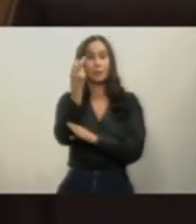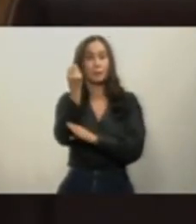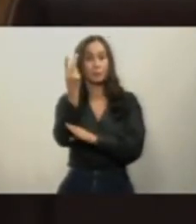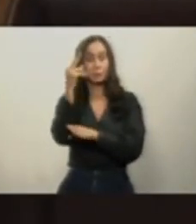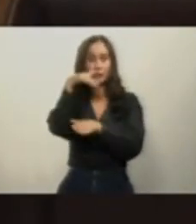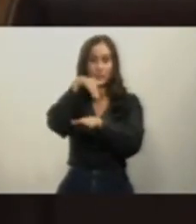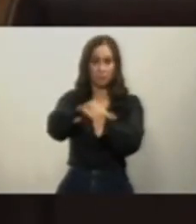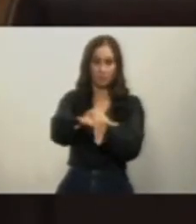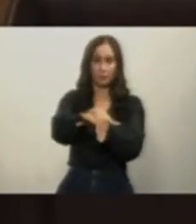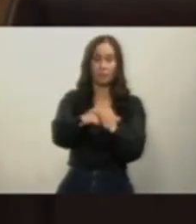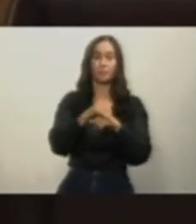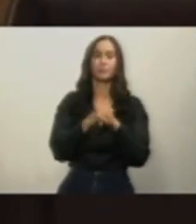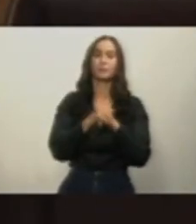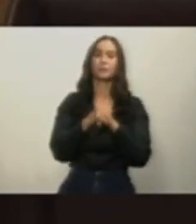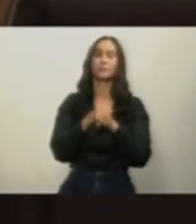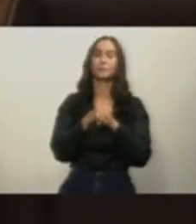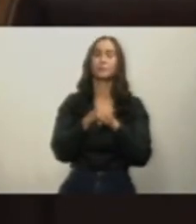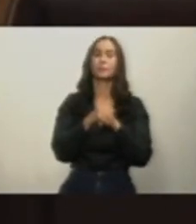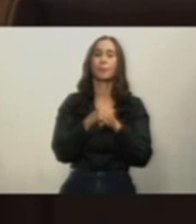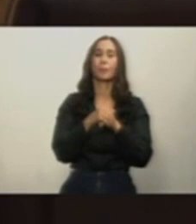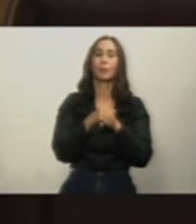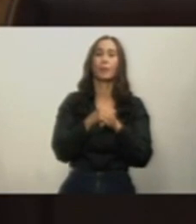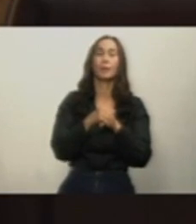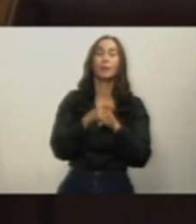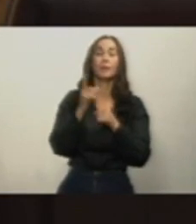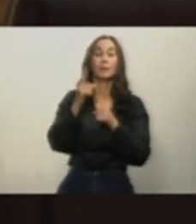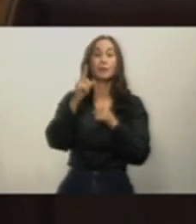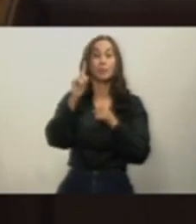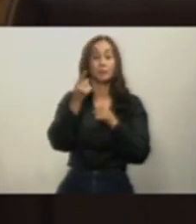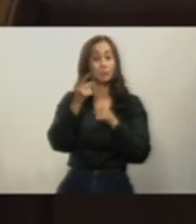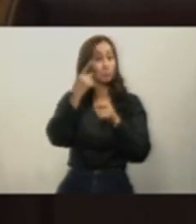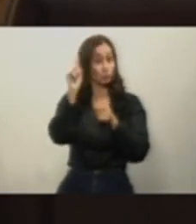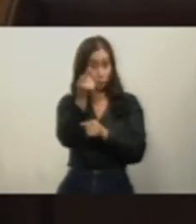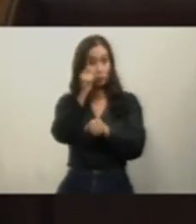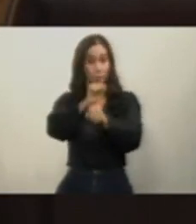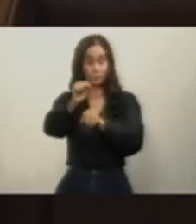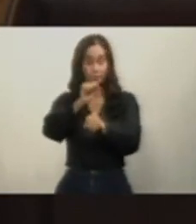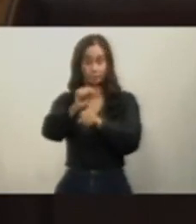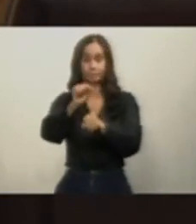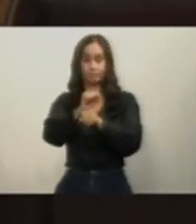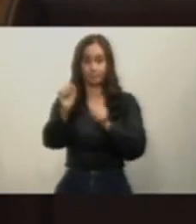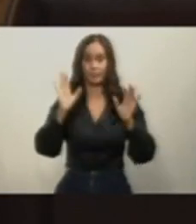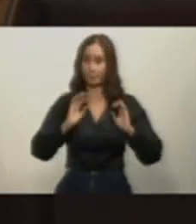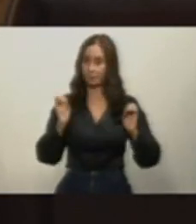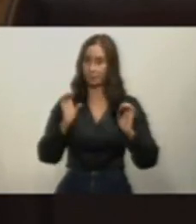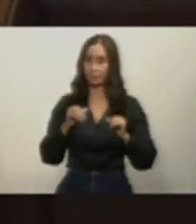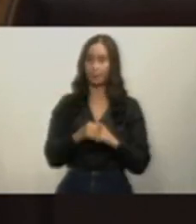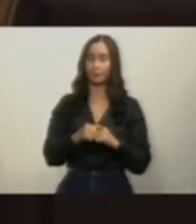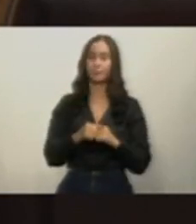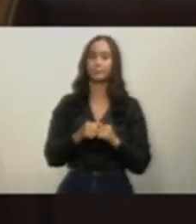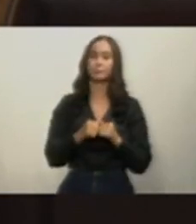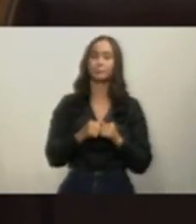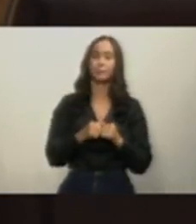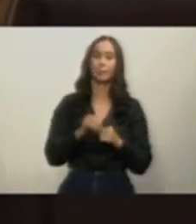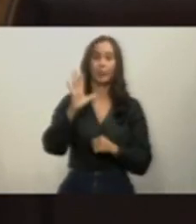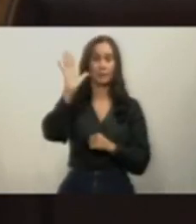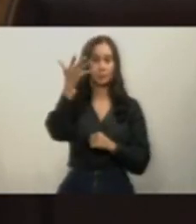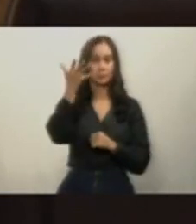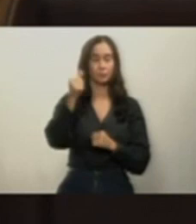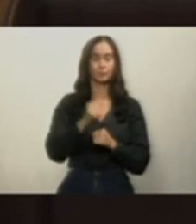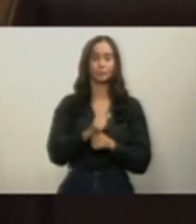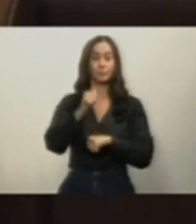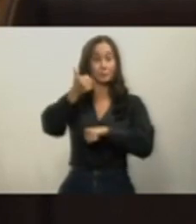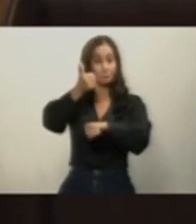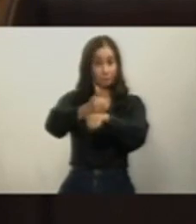noche exclusivamente durante el ejercicio de sus funciones laborales quinto se